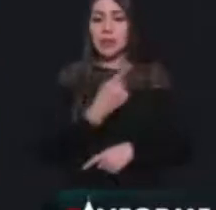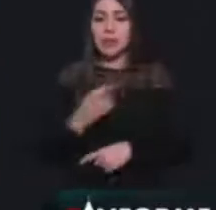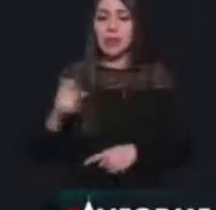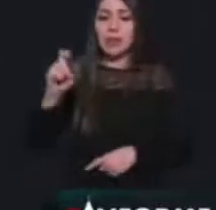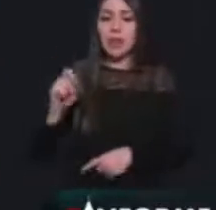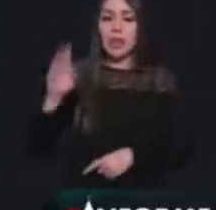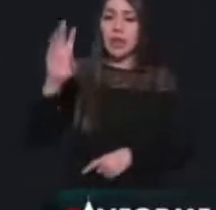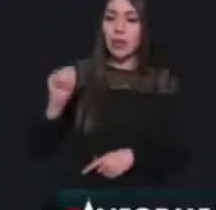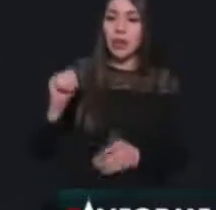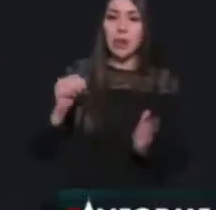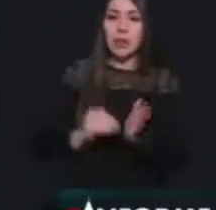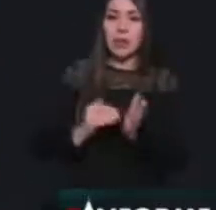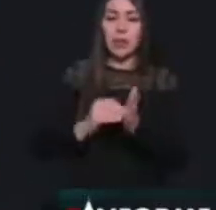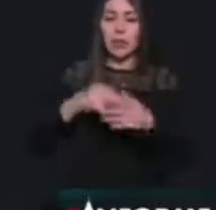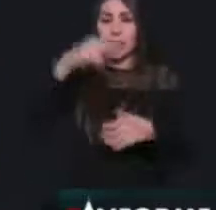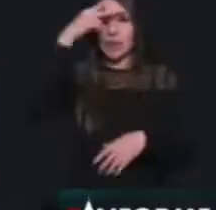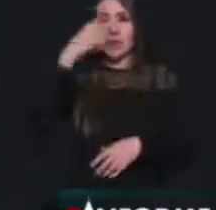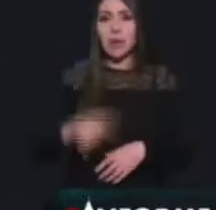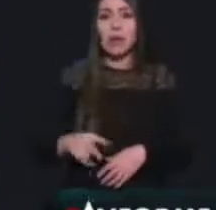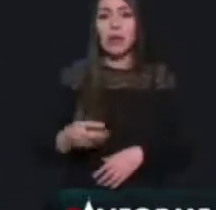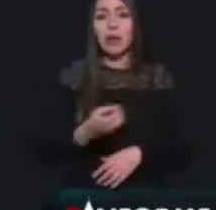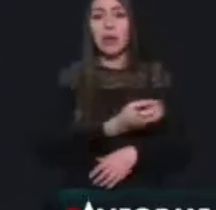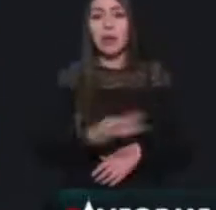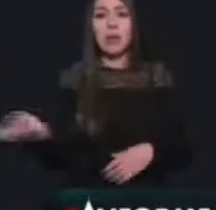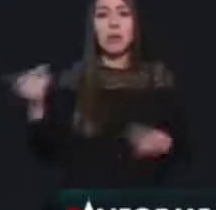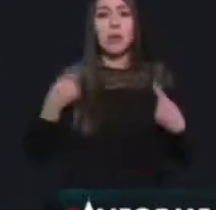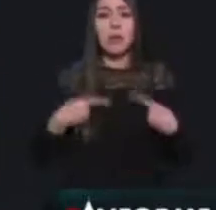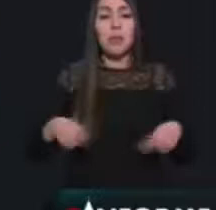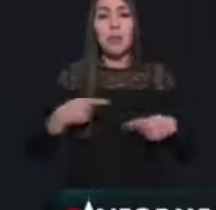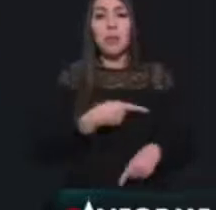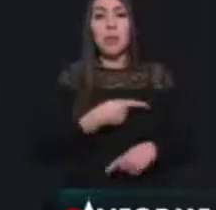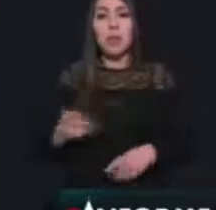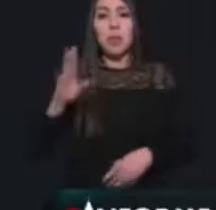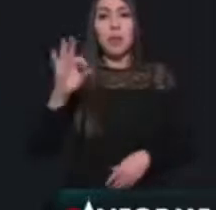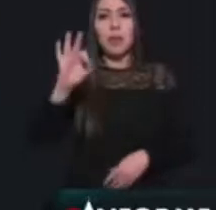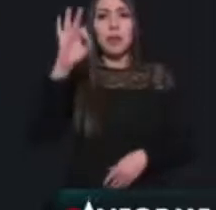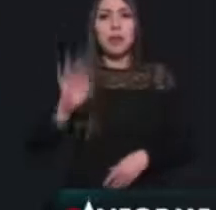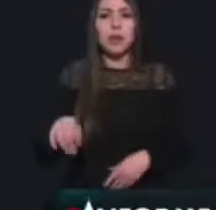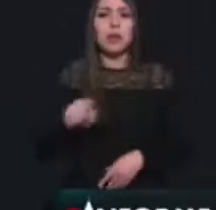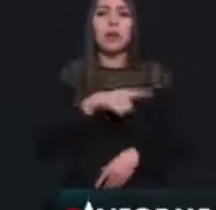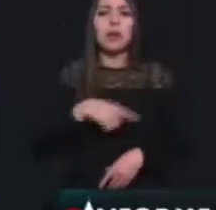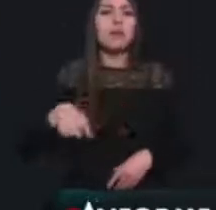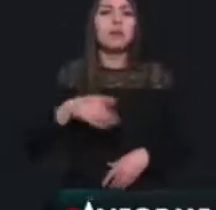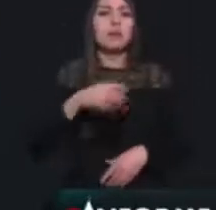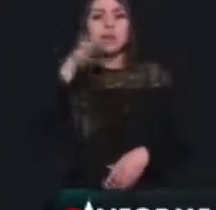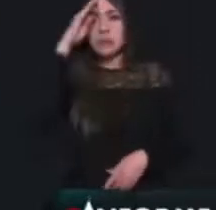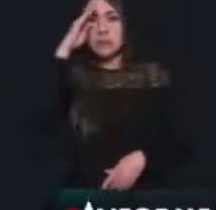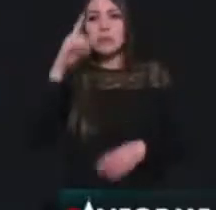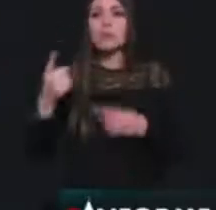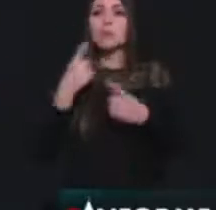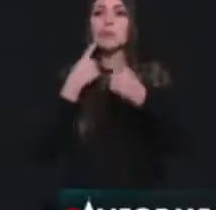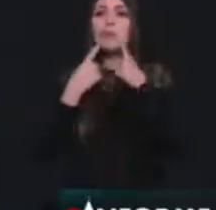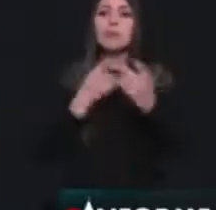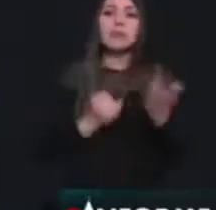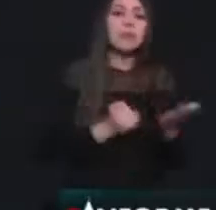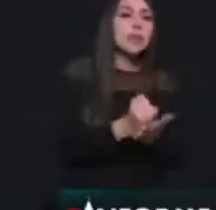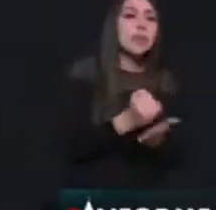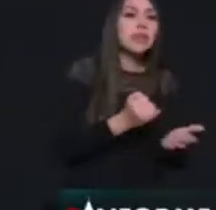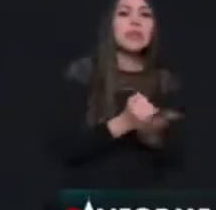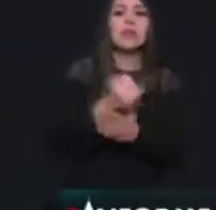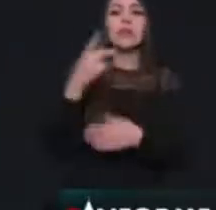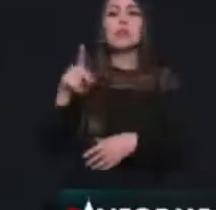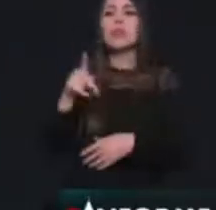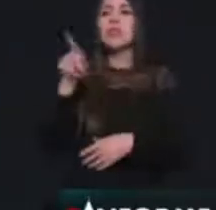de mexicanos, donde el 40% son pobres, sea el que se decida, sea donde ellos participen, sea donde se resuelvan sus necesidades. No podemos